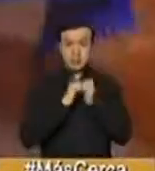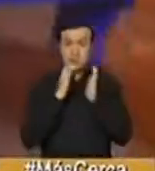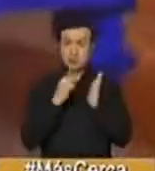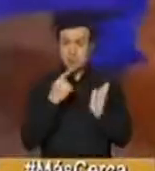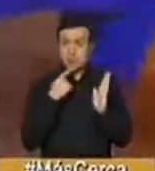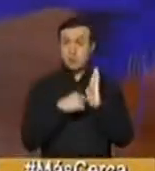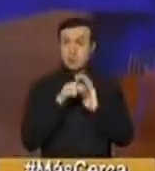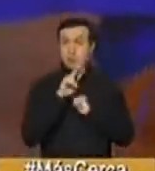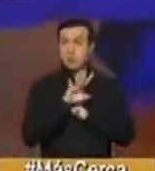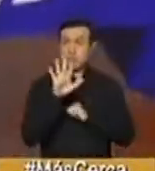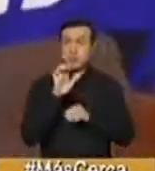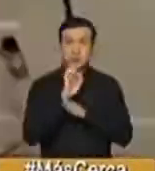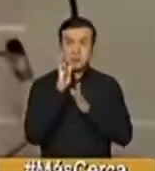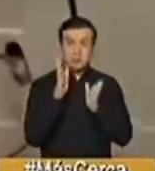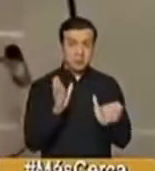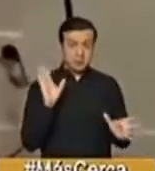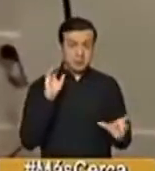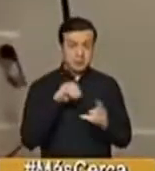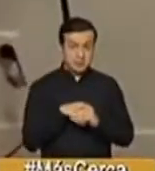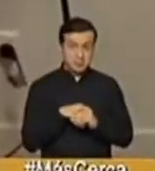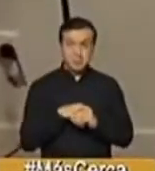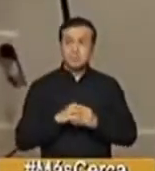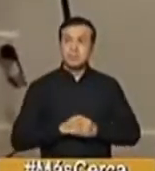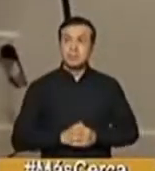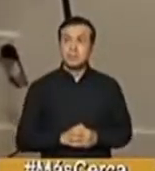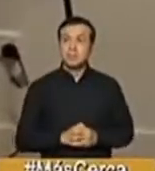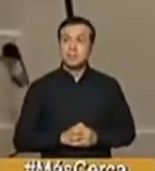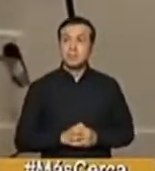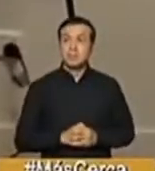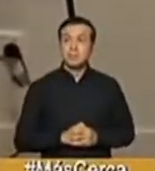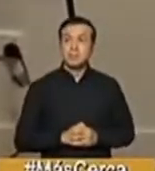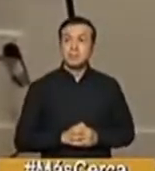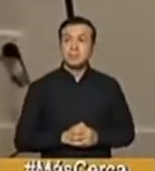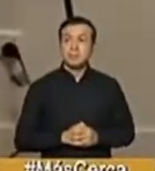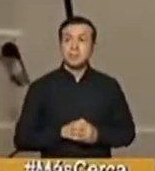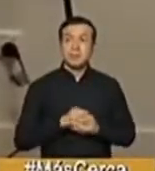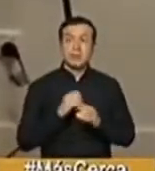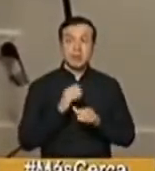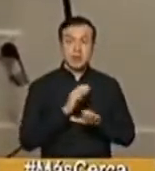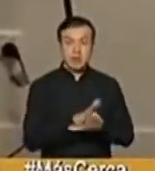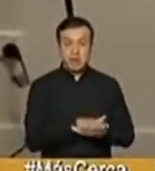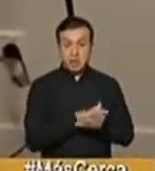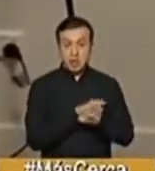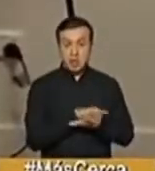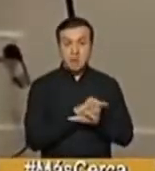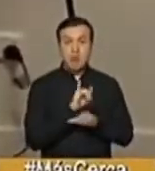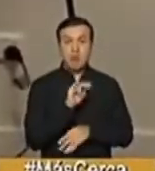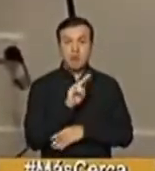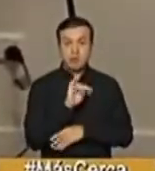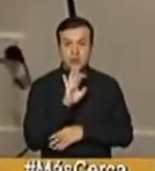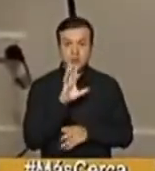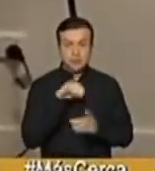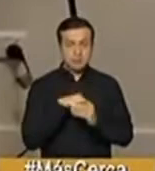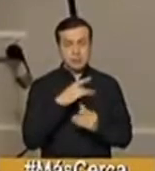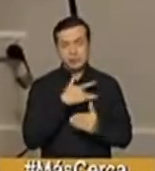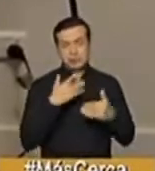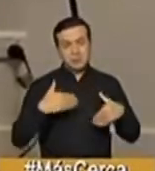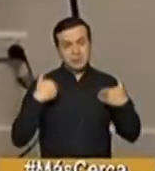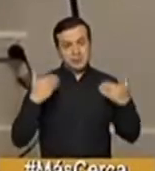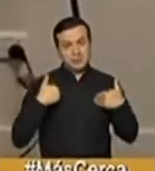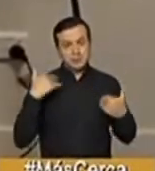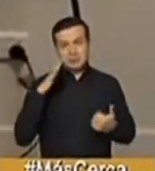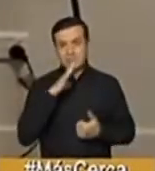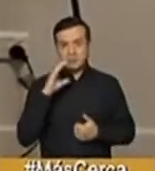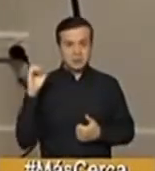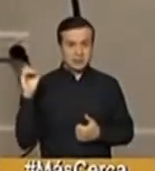ellos 25 ecuatorianos. Son las disciplinas de remo in. Soy contento por ganar los